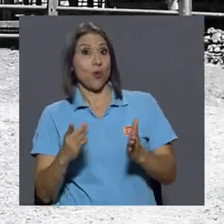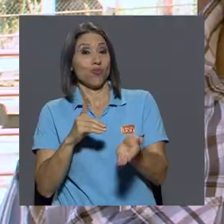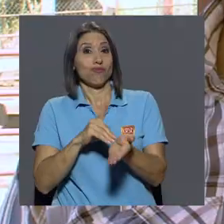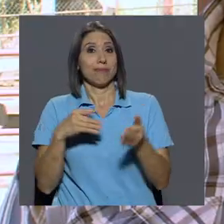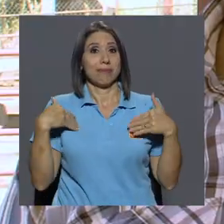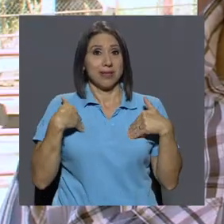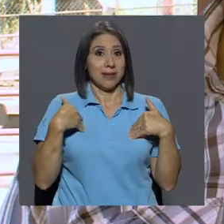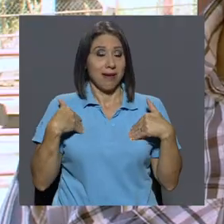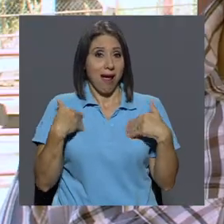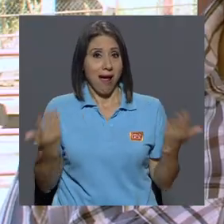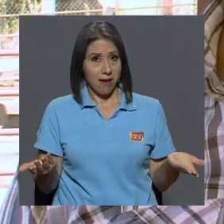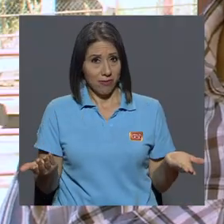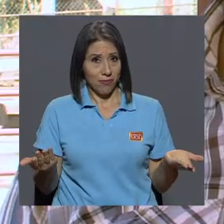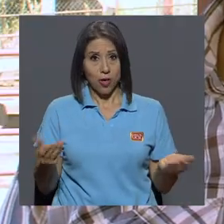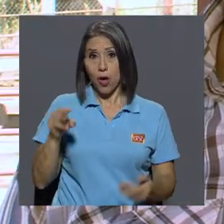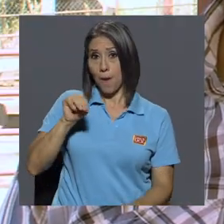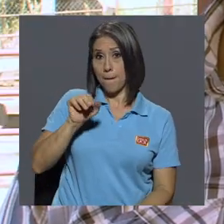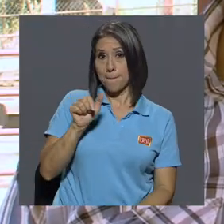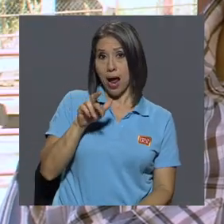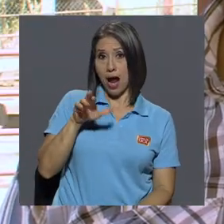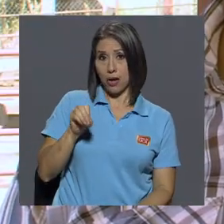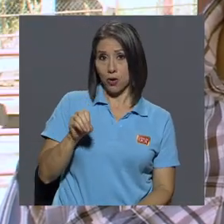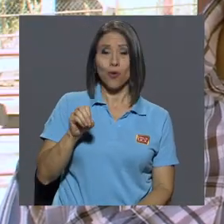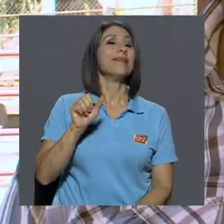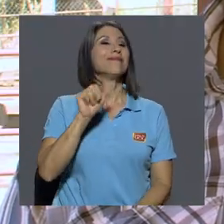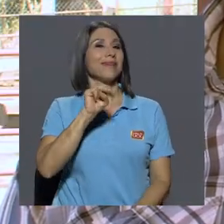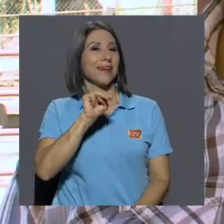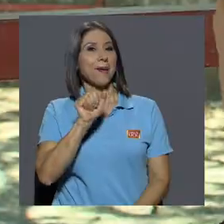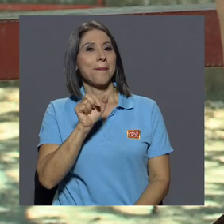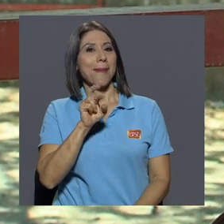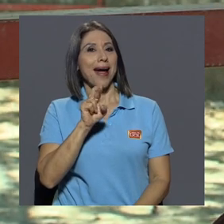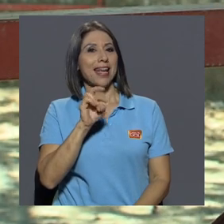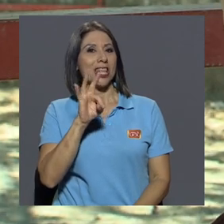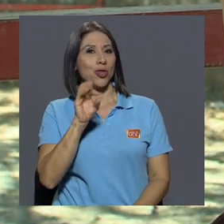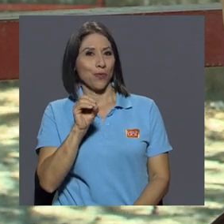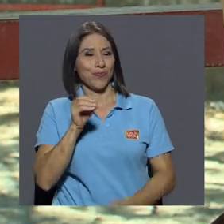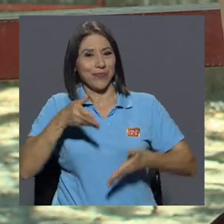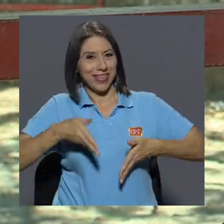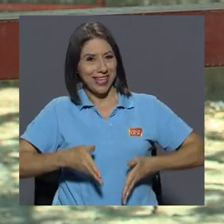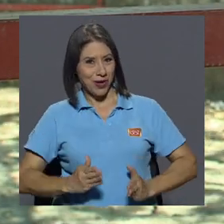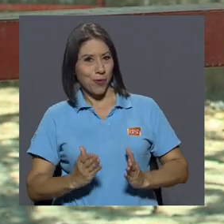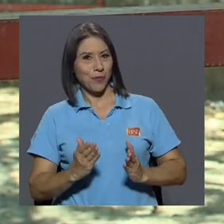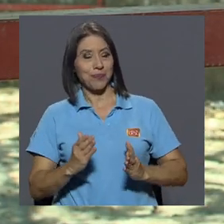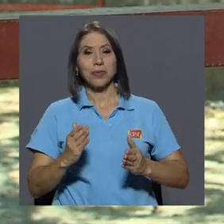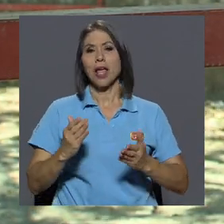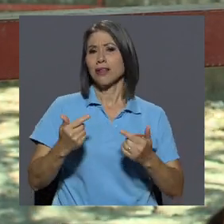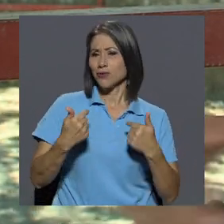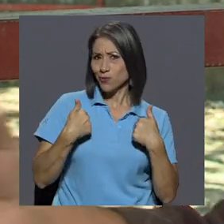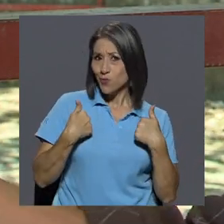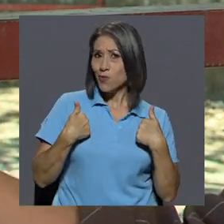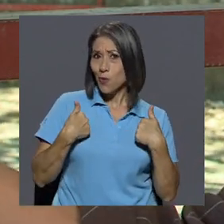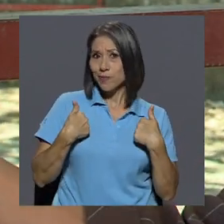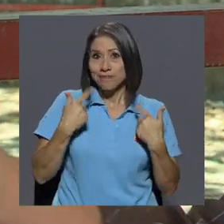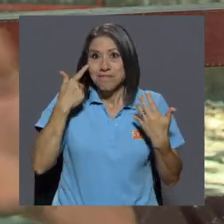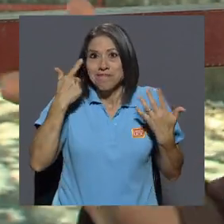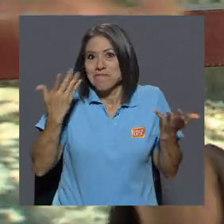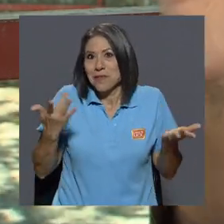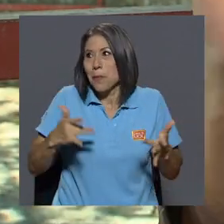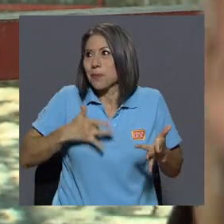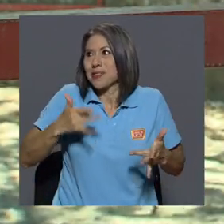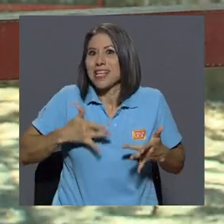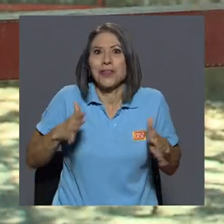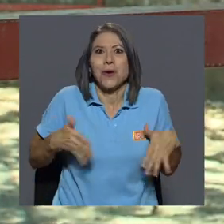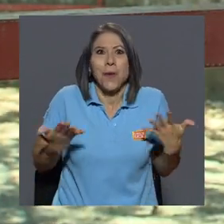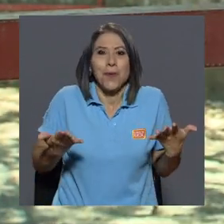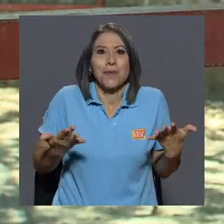veterinario. Es don Mario. Don Mario, Marito, el hijo. Entonces uno, imagínese cómo se siente. Bueno,